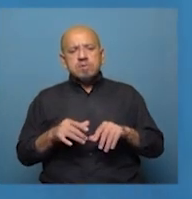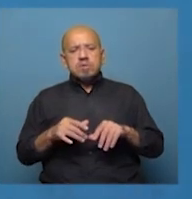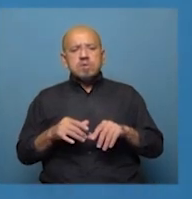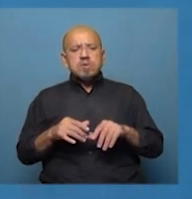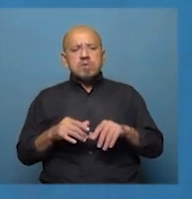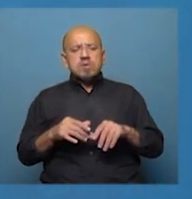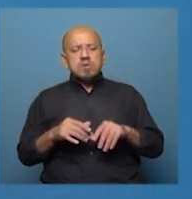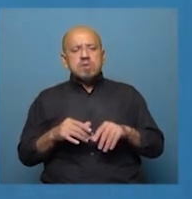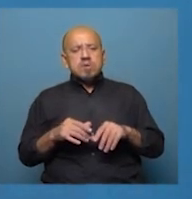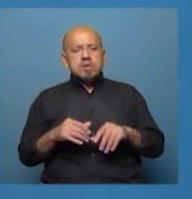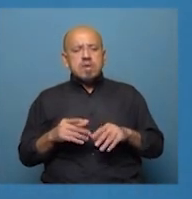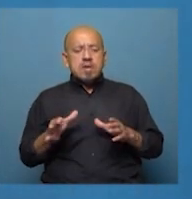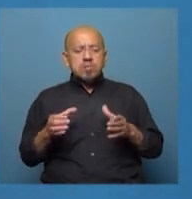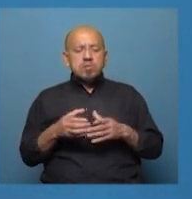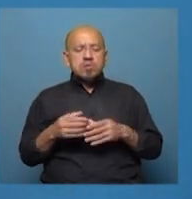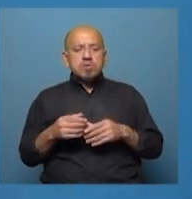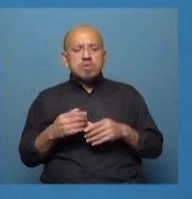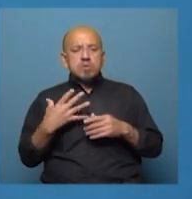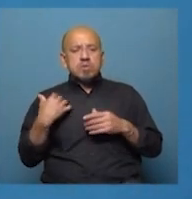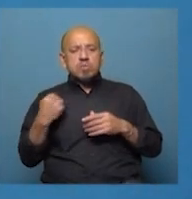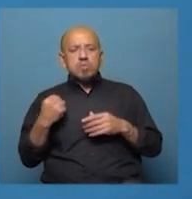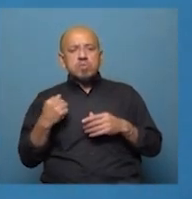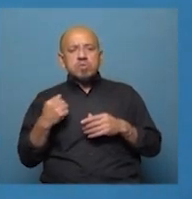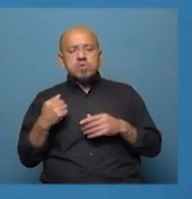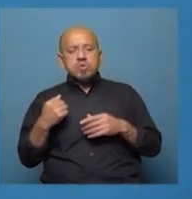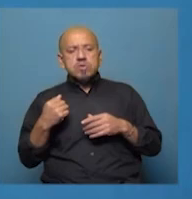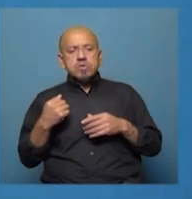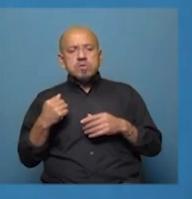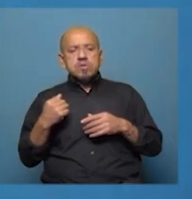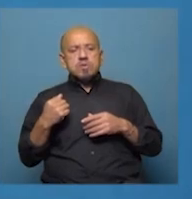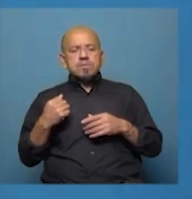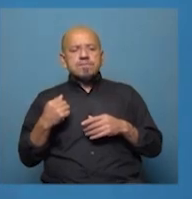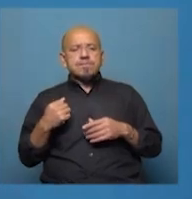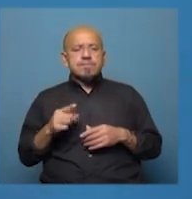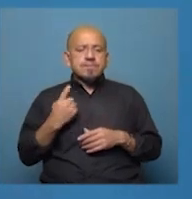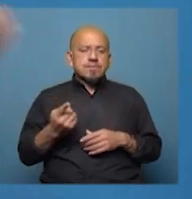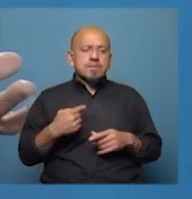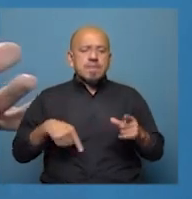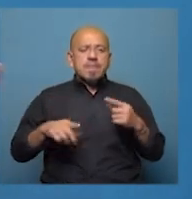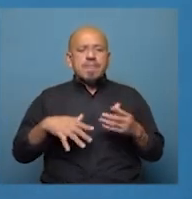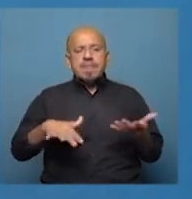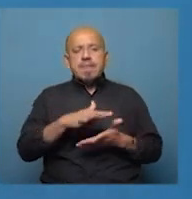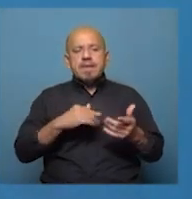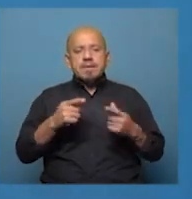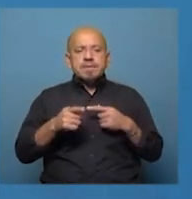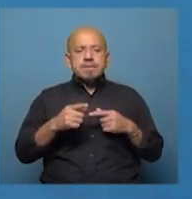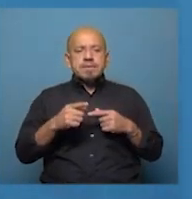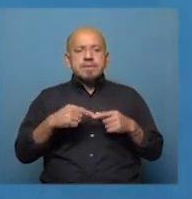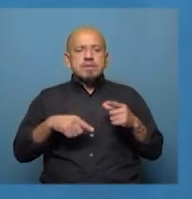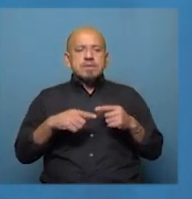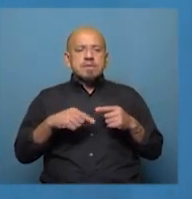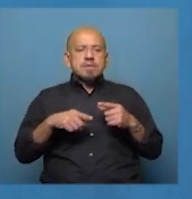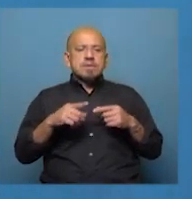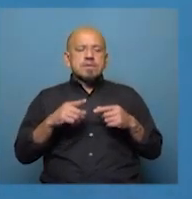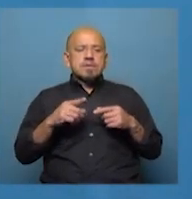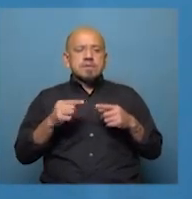salud Este porque hace tenía tres sistemas uno para el área metropolitana otro para el interior otro bueno